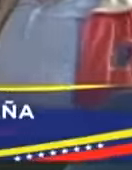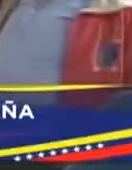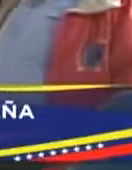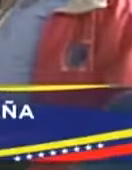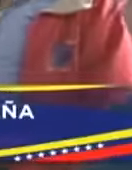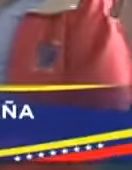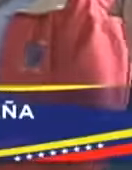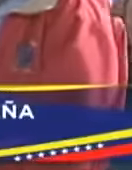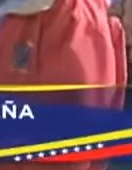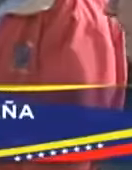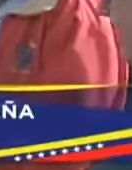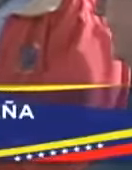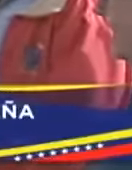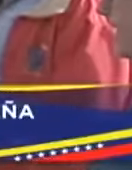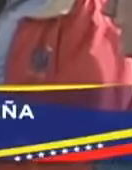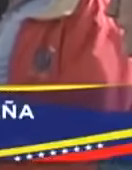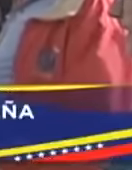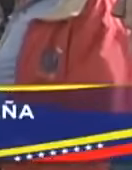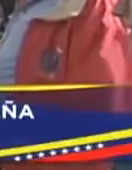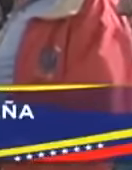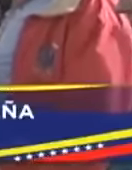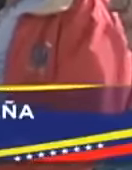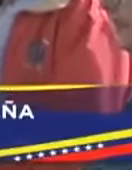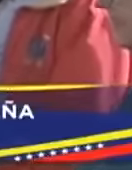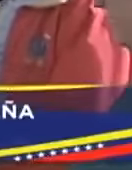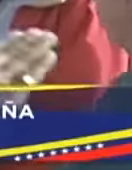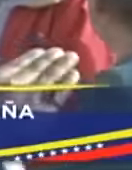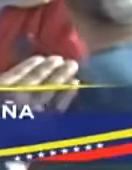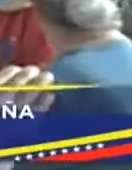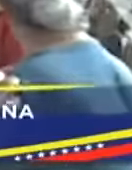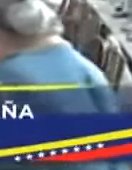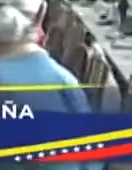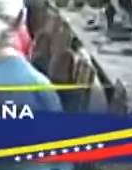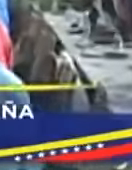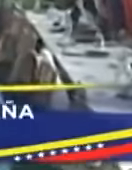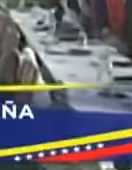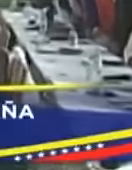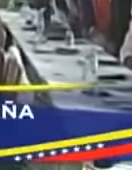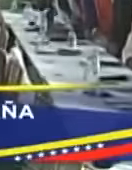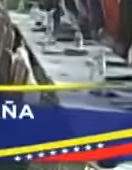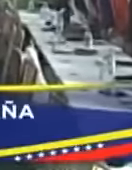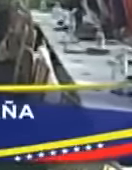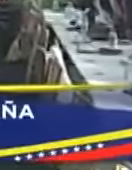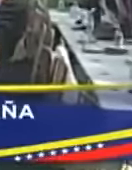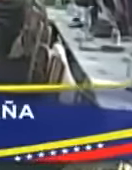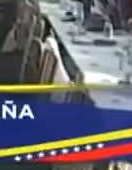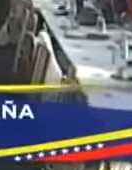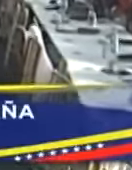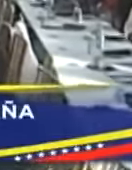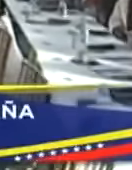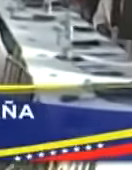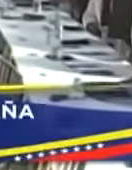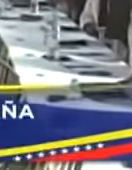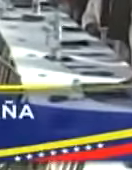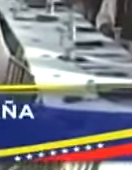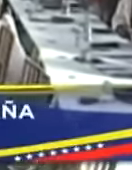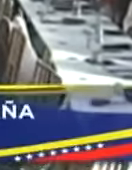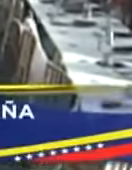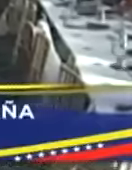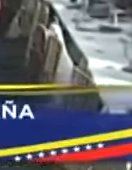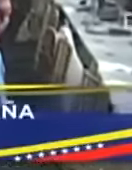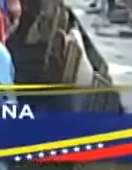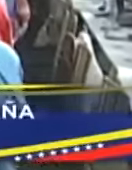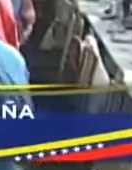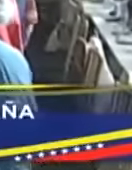Venezuela, Diosdado Cabello, precisó que la organización política del partido continúa en las calles